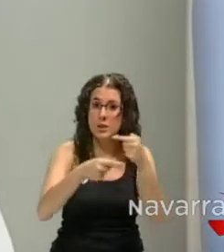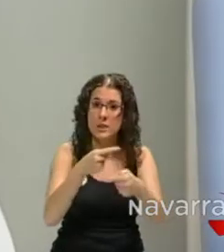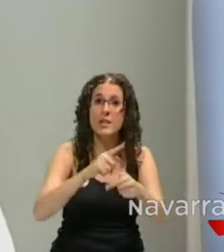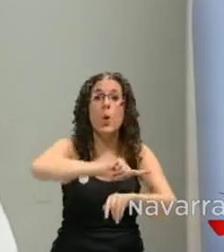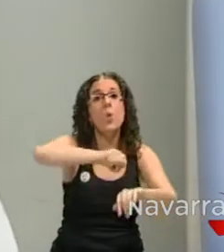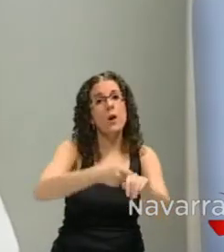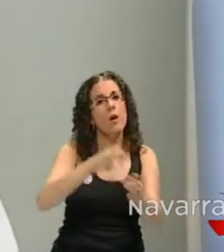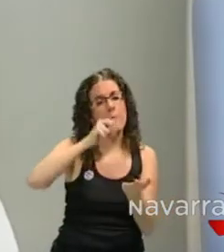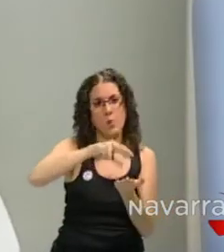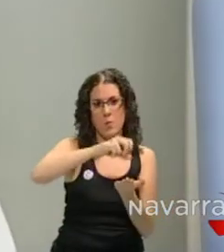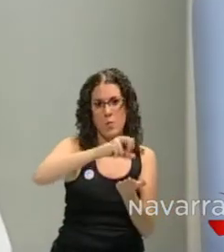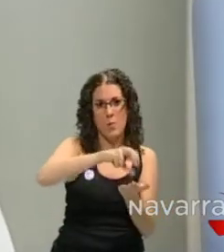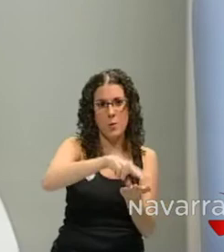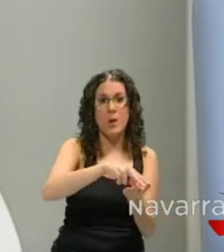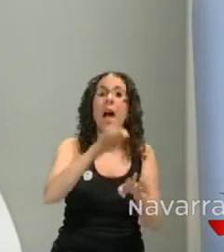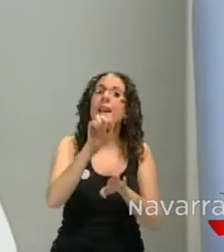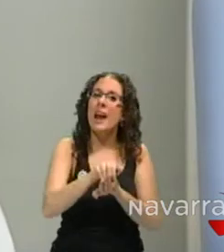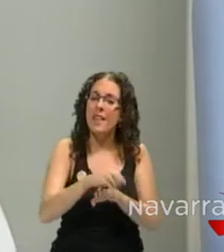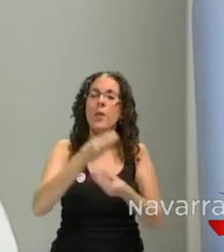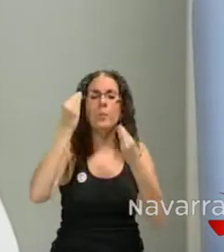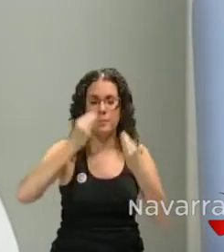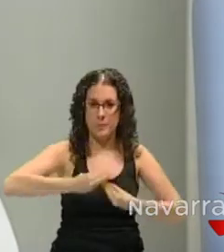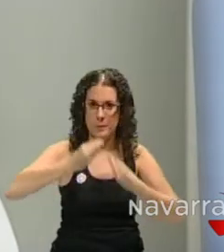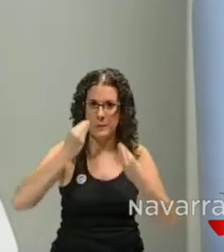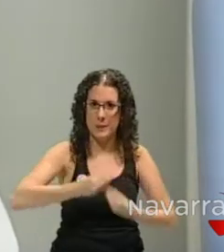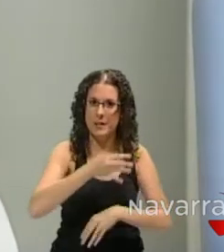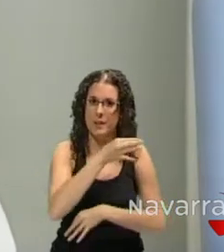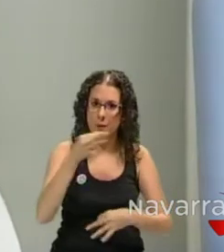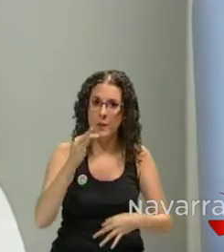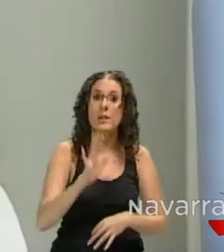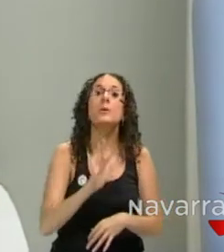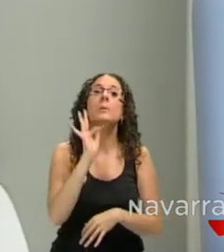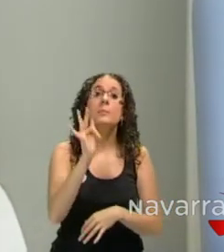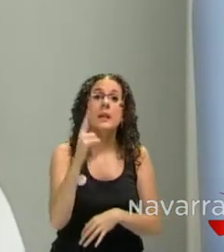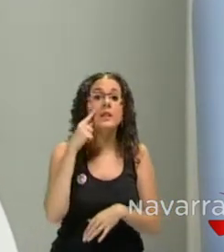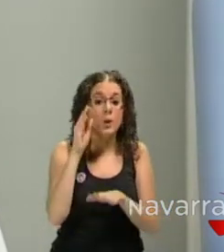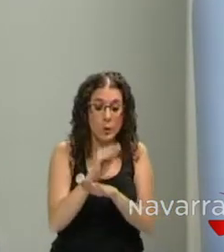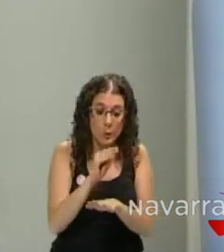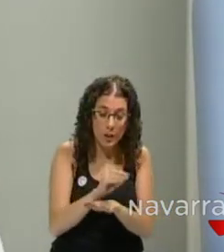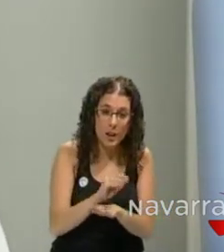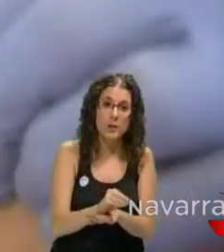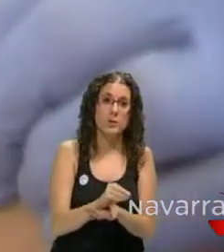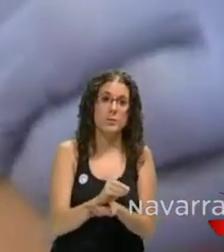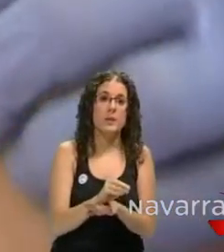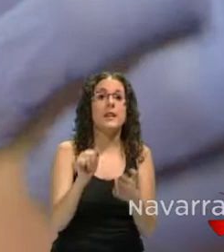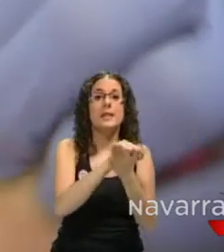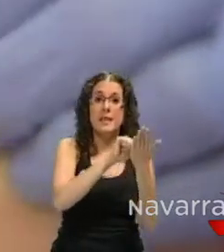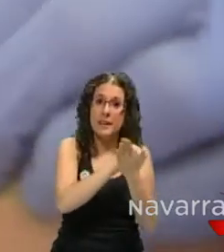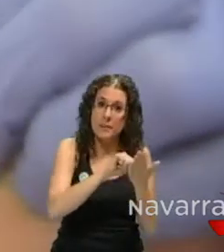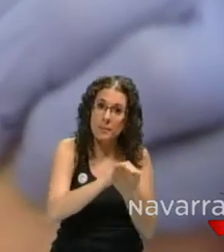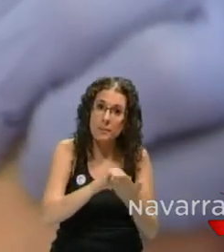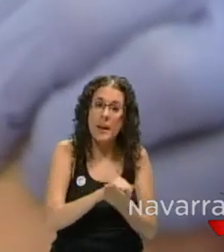sobre todo de rodilla para abajo, y vigilarse los pies, ¿vale? Controlar sudoración, grietas y